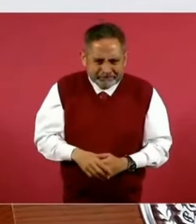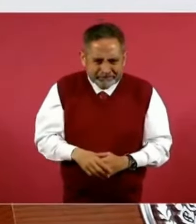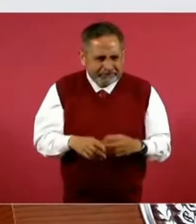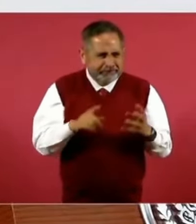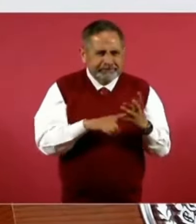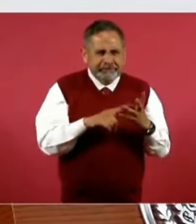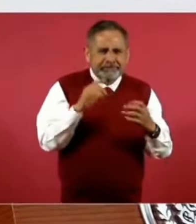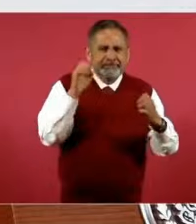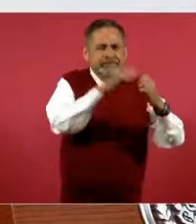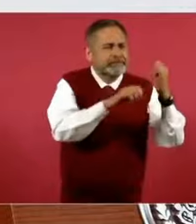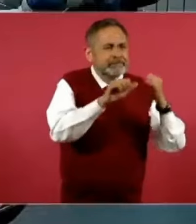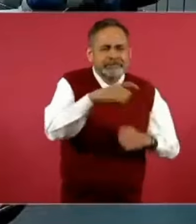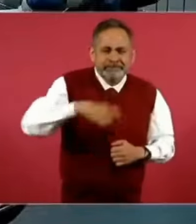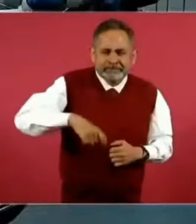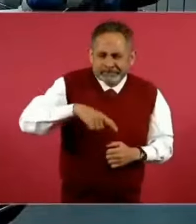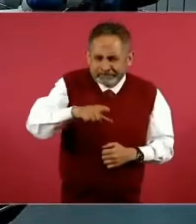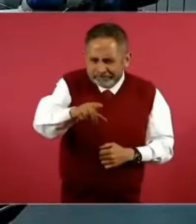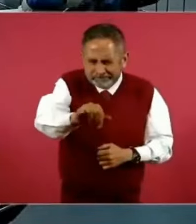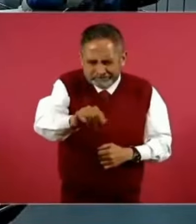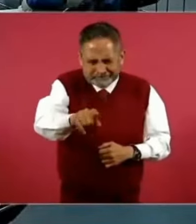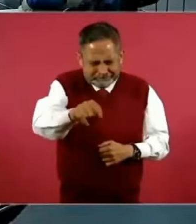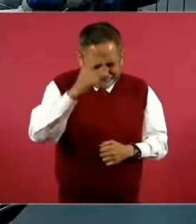algoritmo, sí,